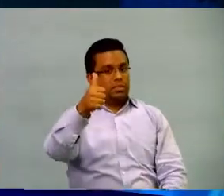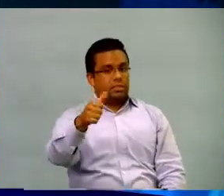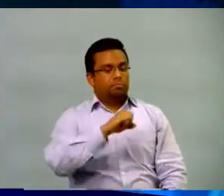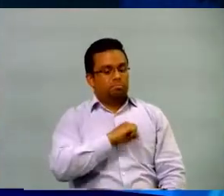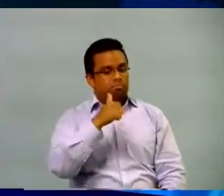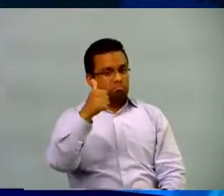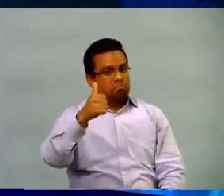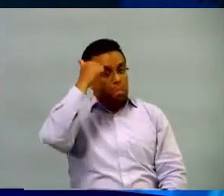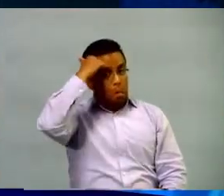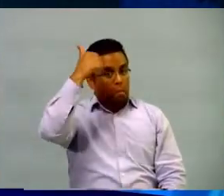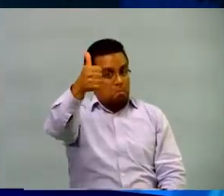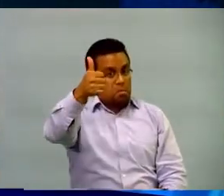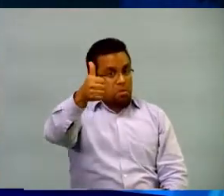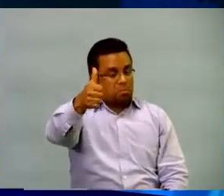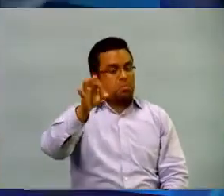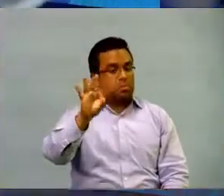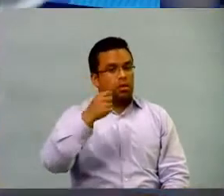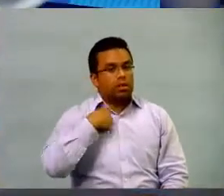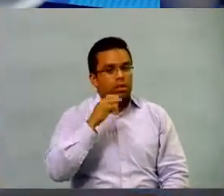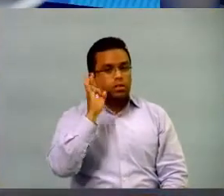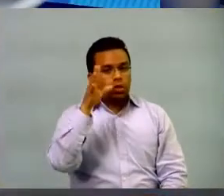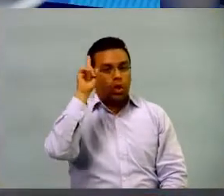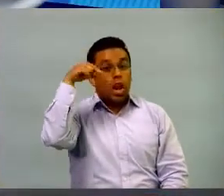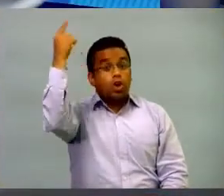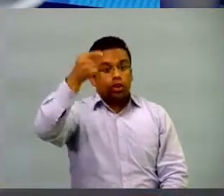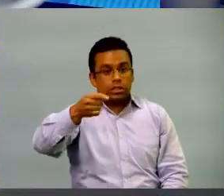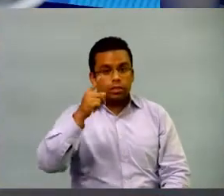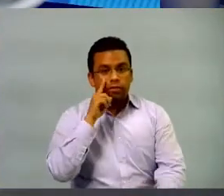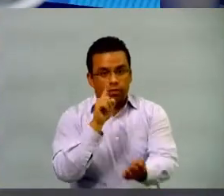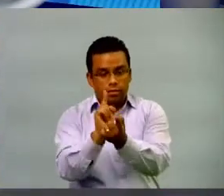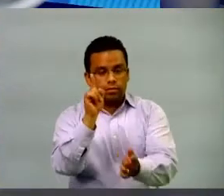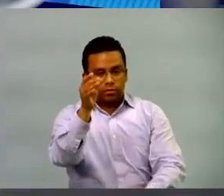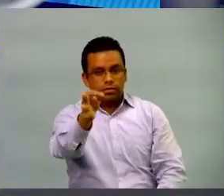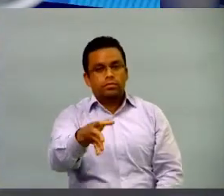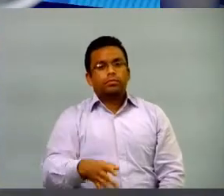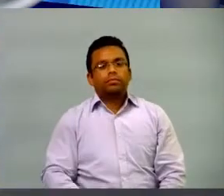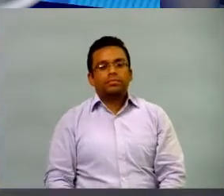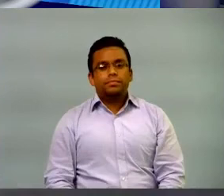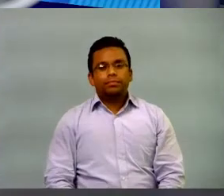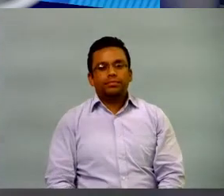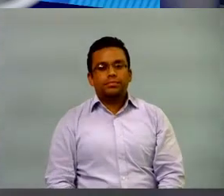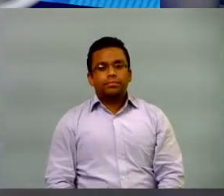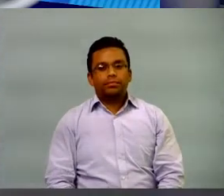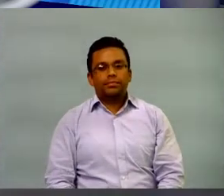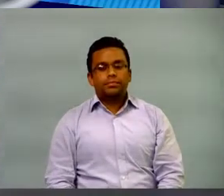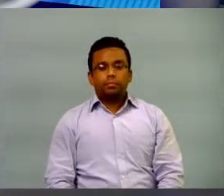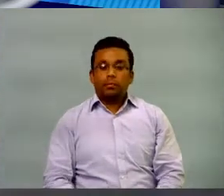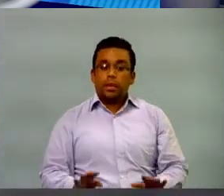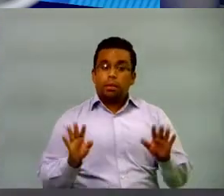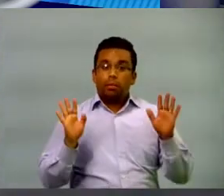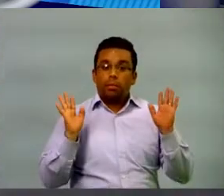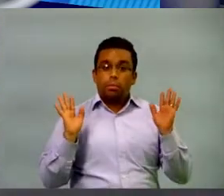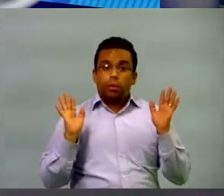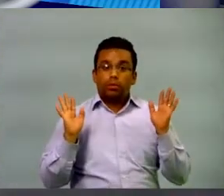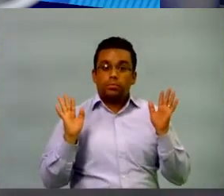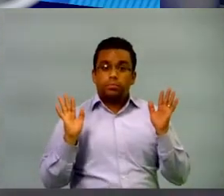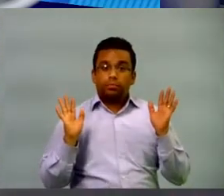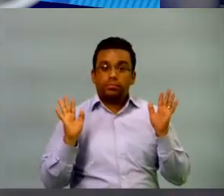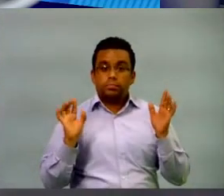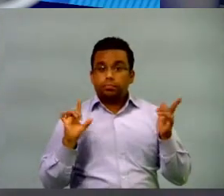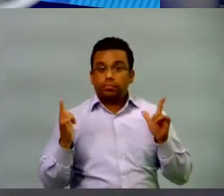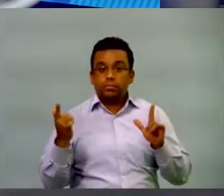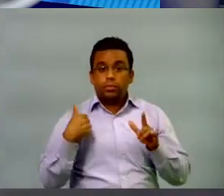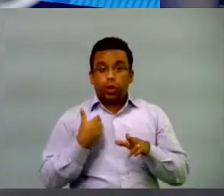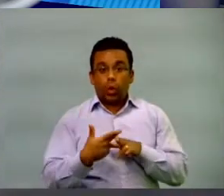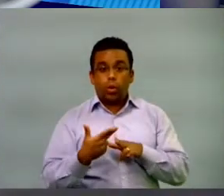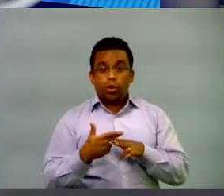allá, felicitaciones, porque nos vamos a ver la próxima semana en Buga. Bueno, creo que ya estamos